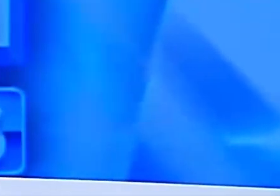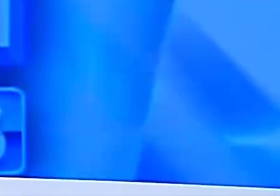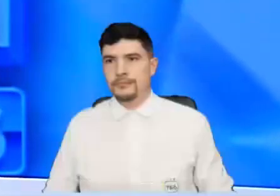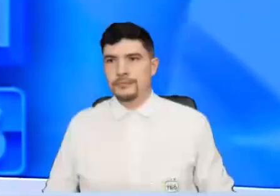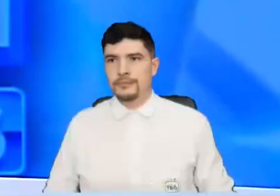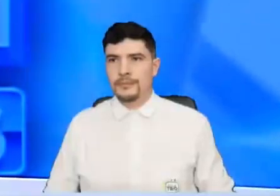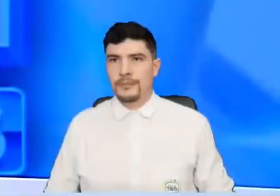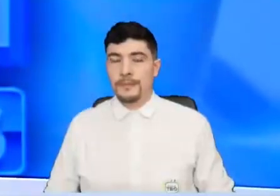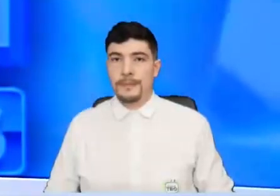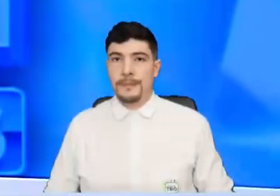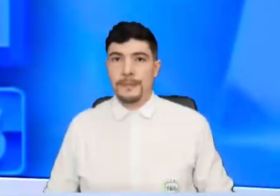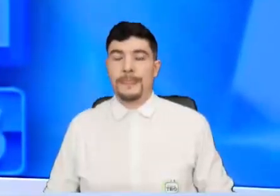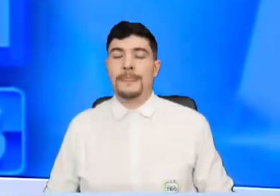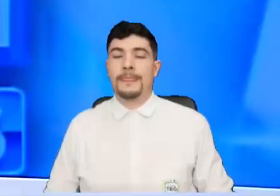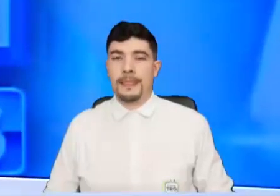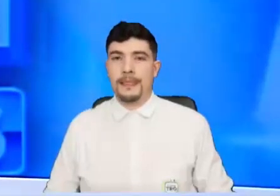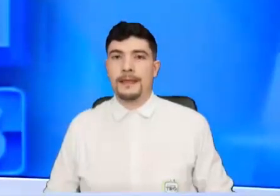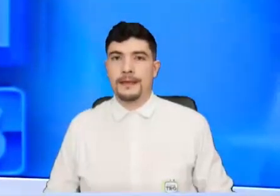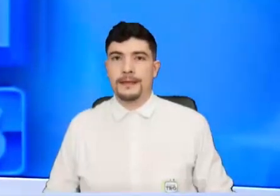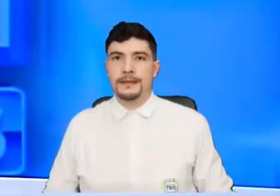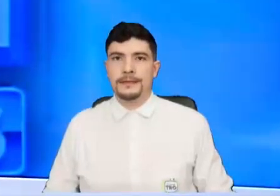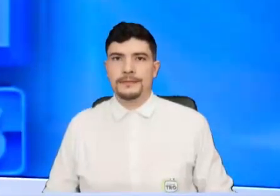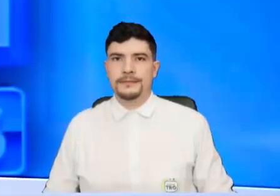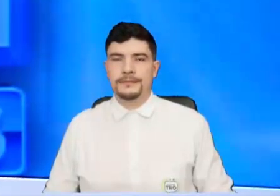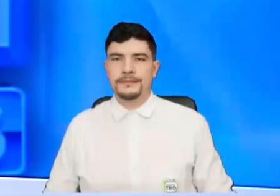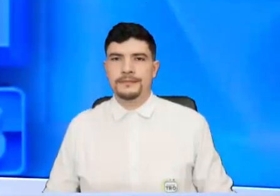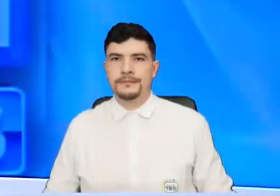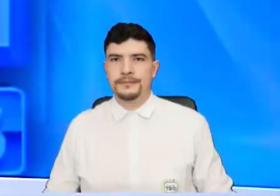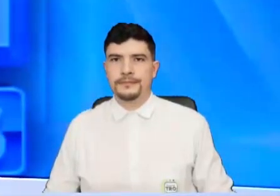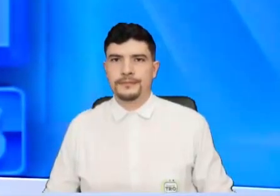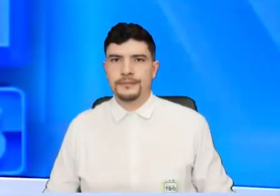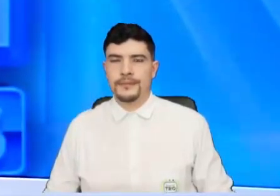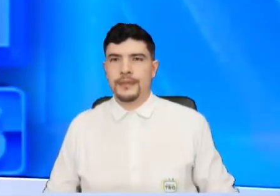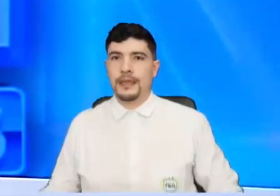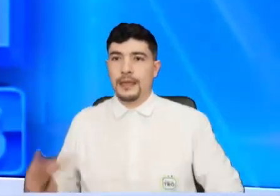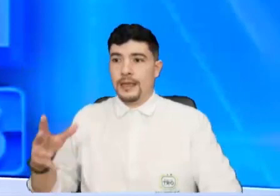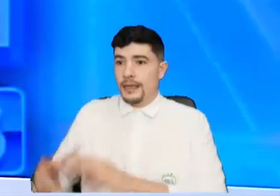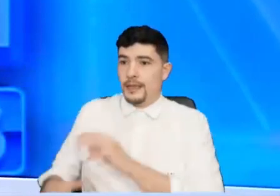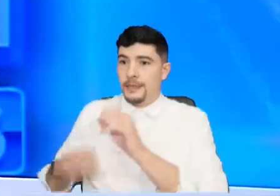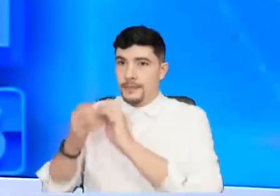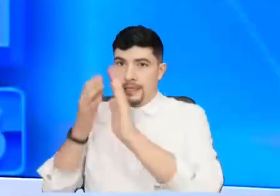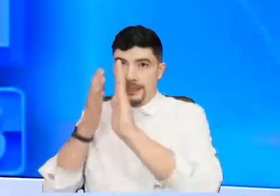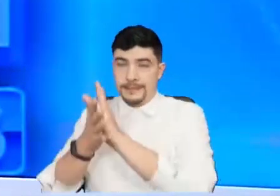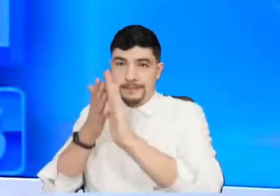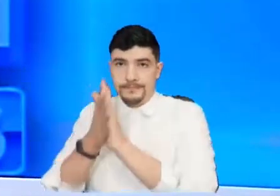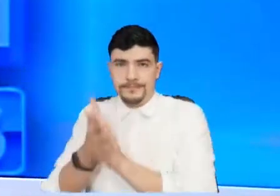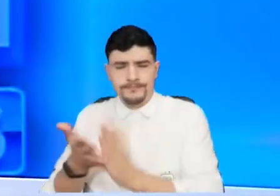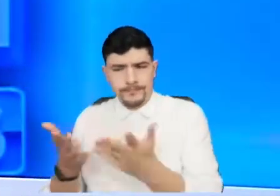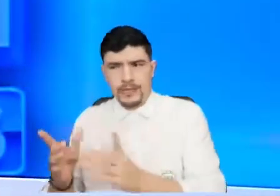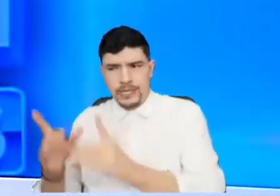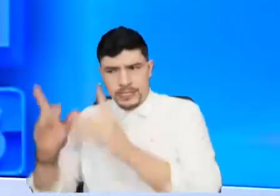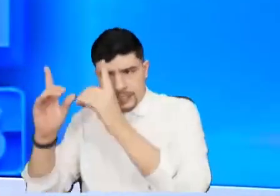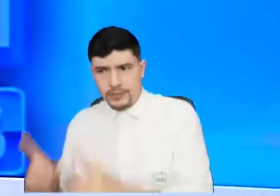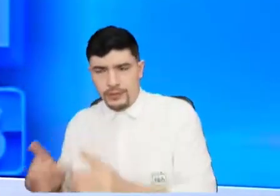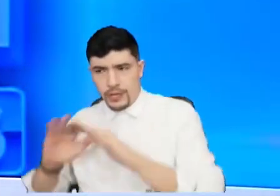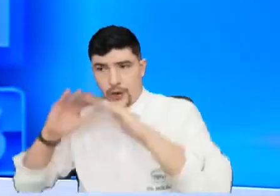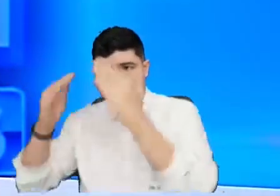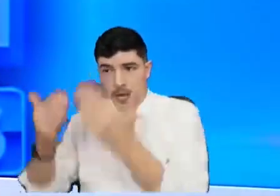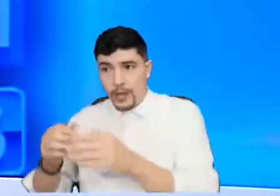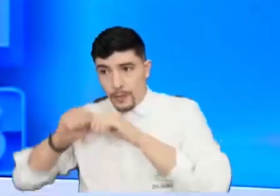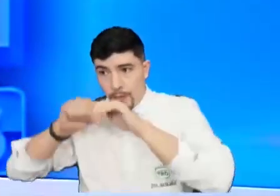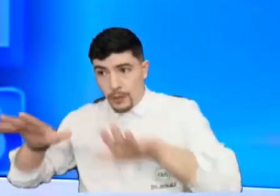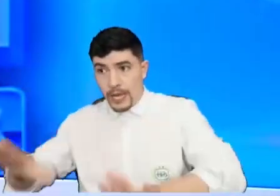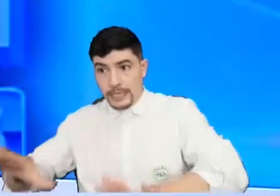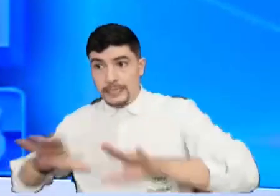seguimos con más noticias mientras se define si los colegios públicos en norte de santander aceptan el mecanismo de alternancia para el regreso